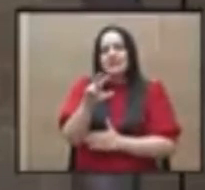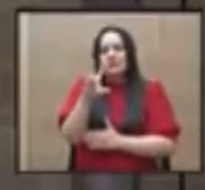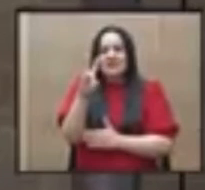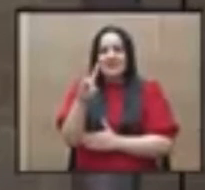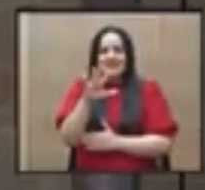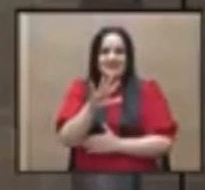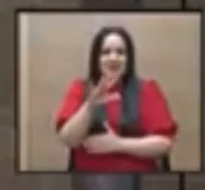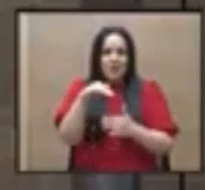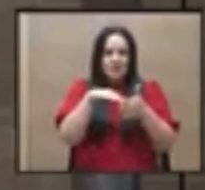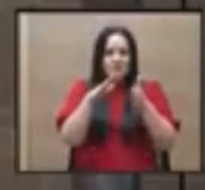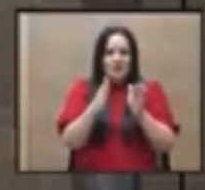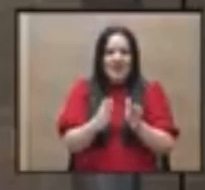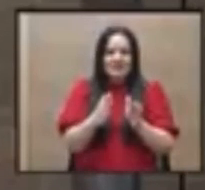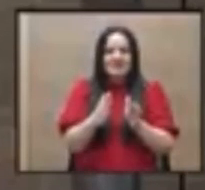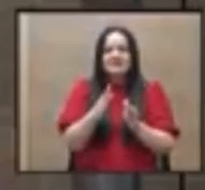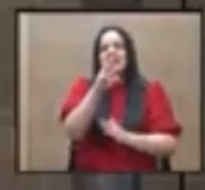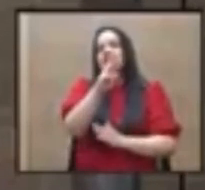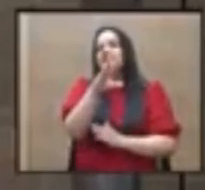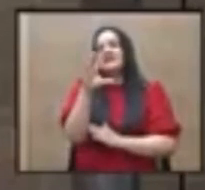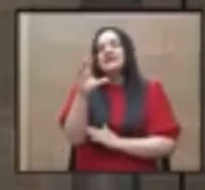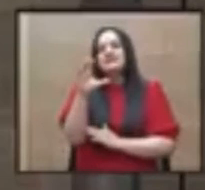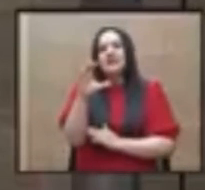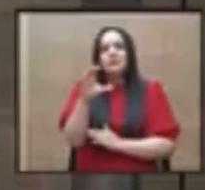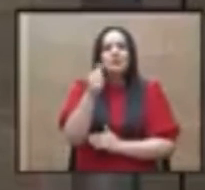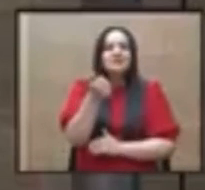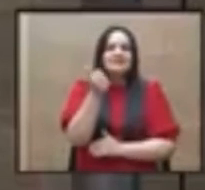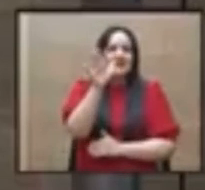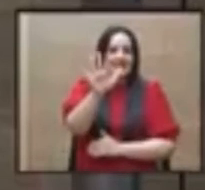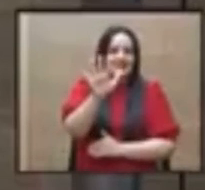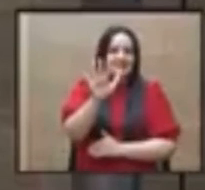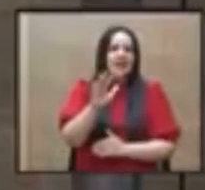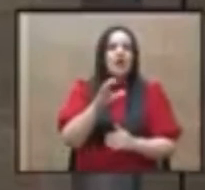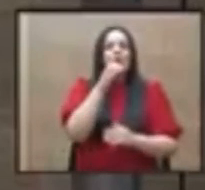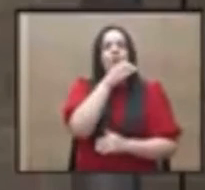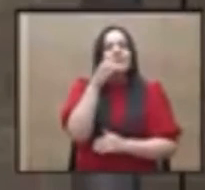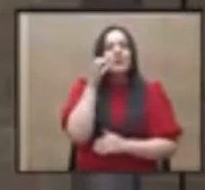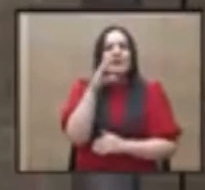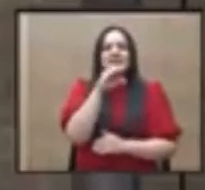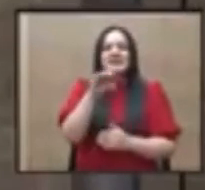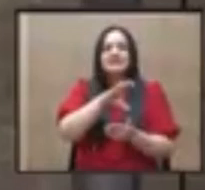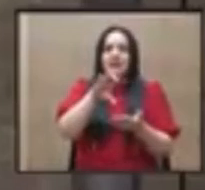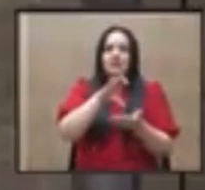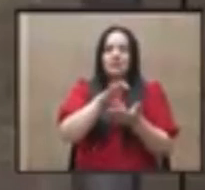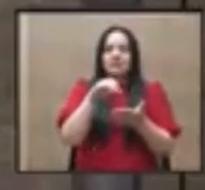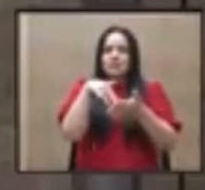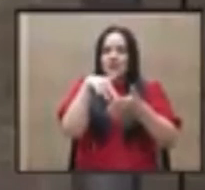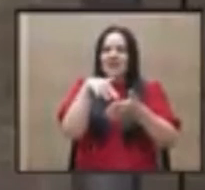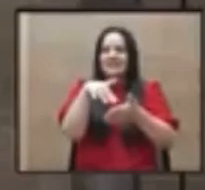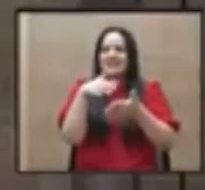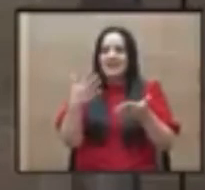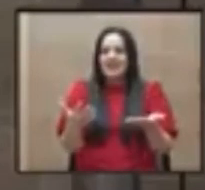24.375 estudiantes y 615 comedores de centros estudiantiles respectivamente. Yo